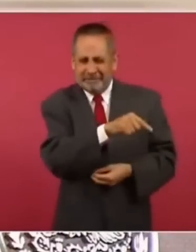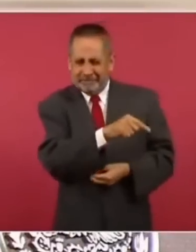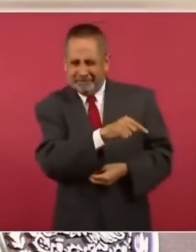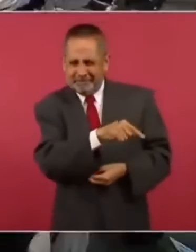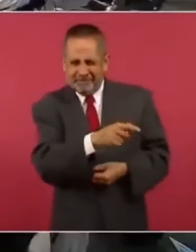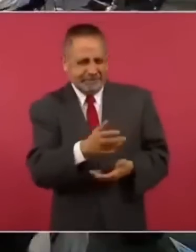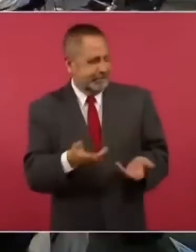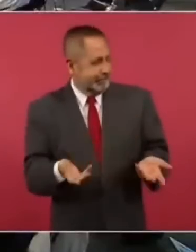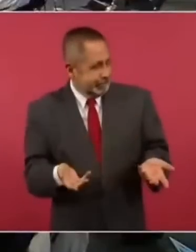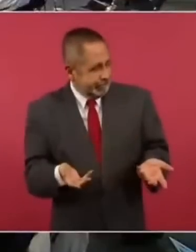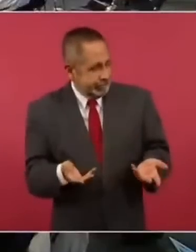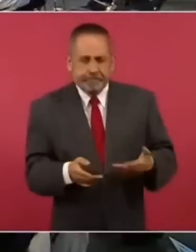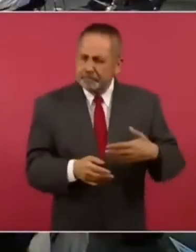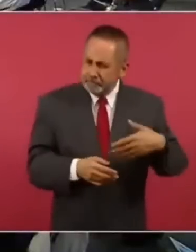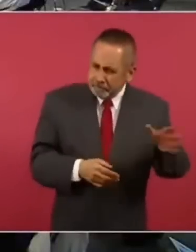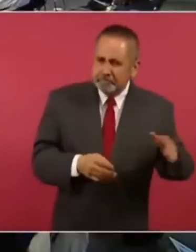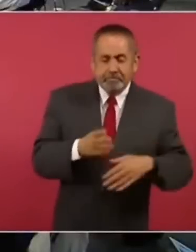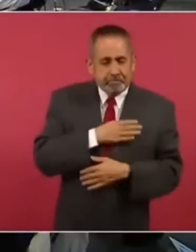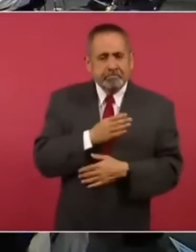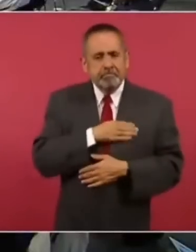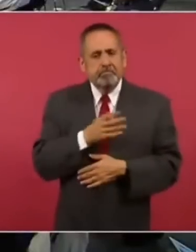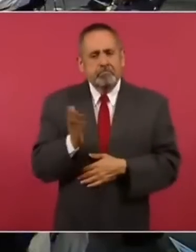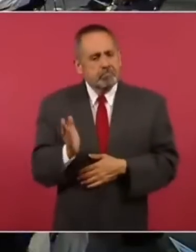Entonces, qué bueno